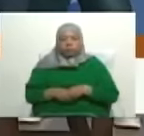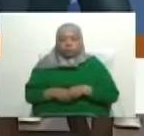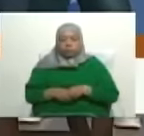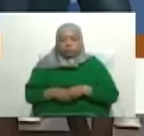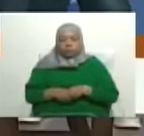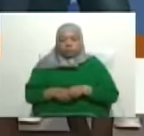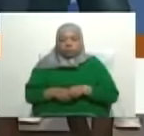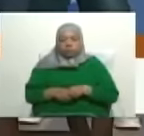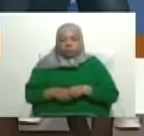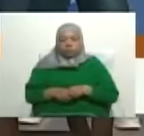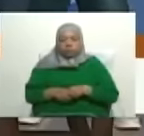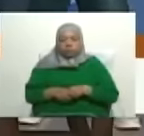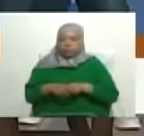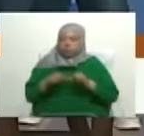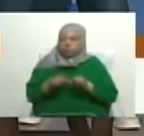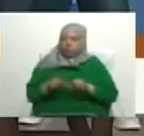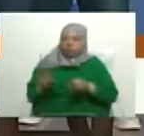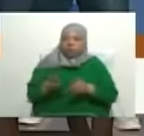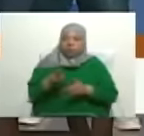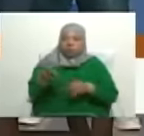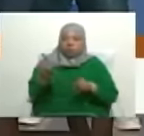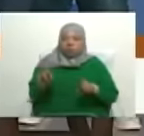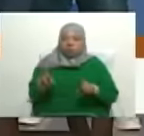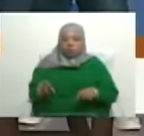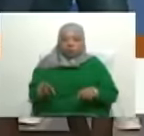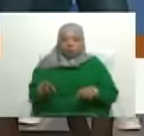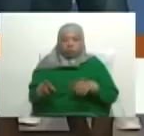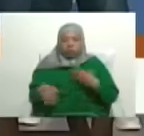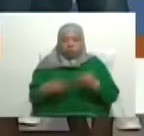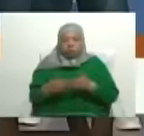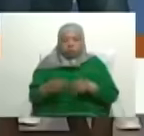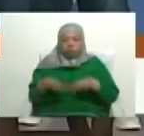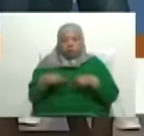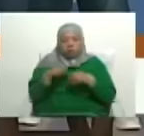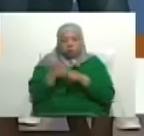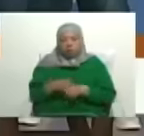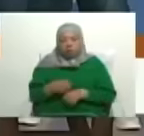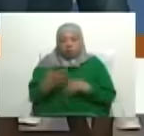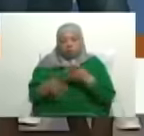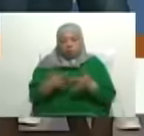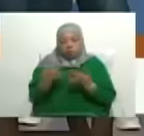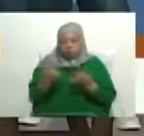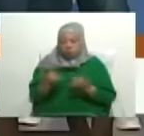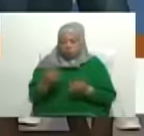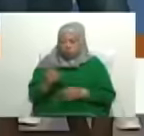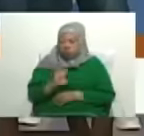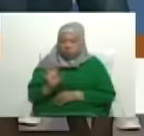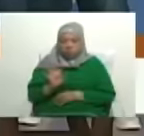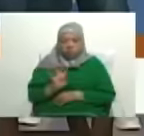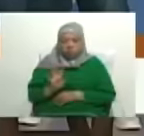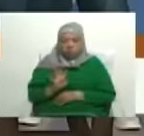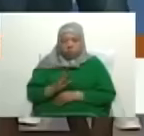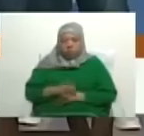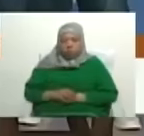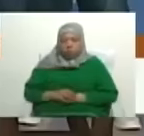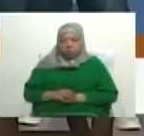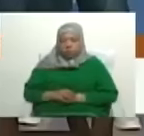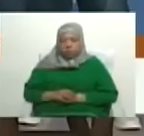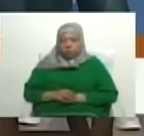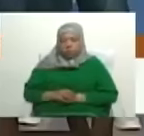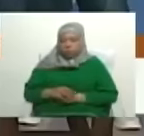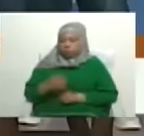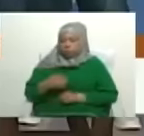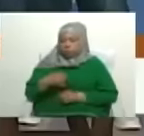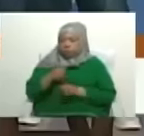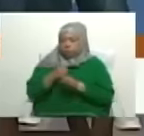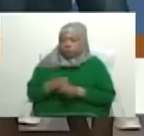insisto, la única prueba que ellos ansiosos esperan, no estamos dispuestos a dársela. No estamos dispuestos a